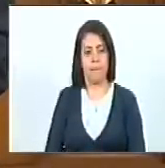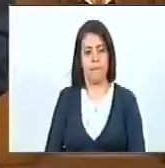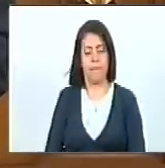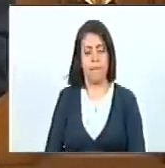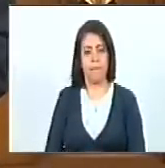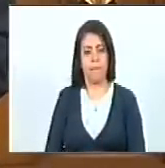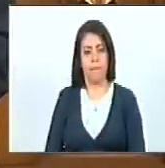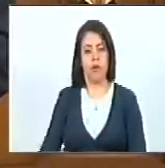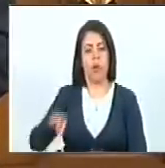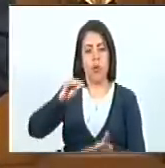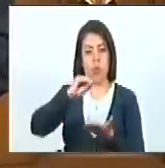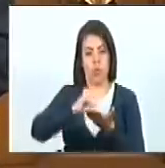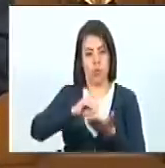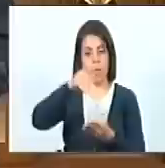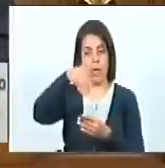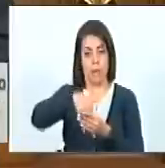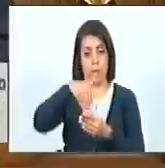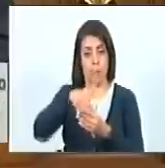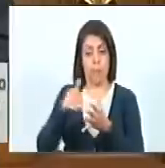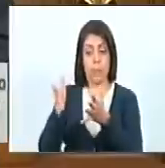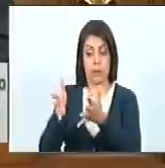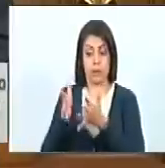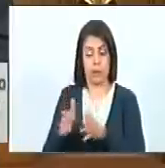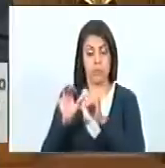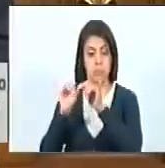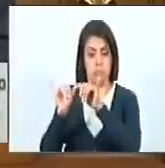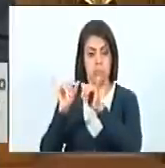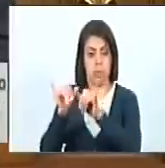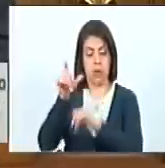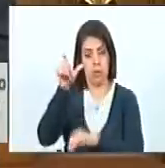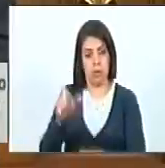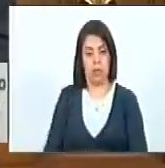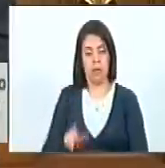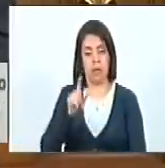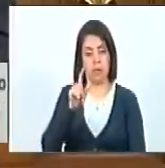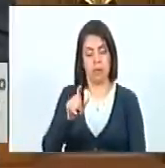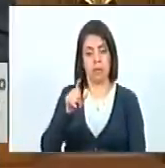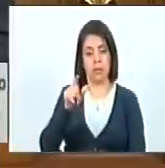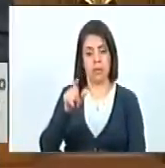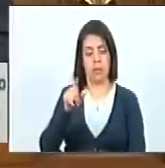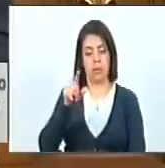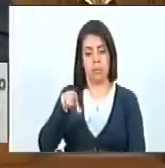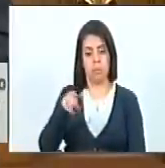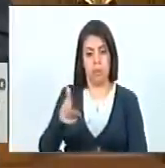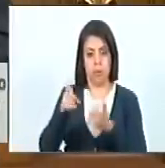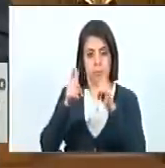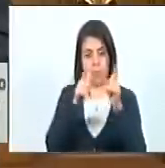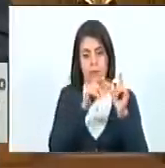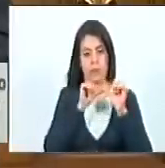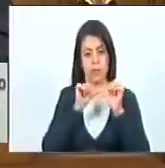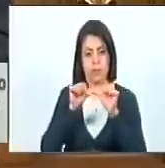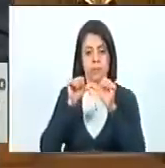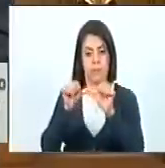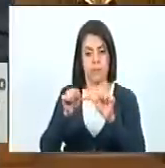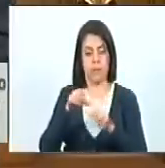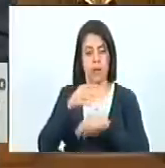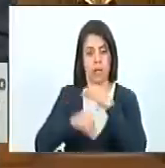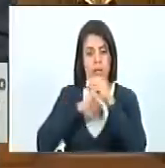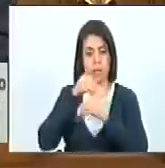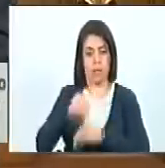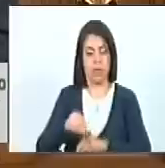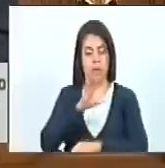que la reelección del presidente Recep Tayyip Erdogan permite continuar